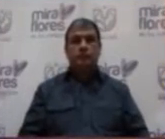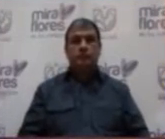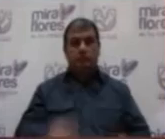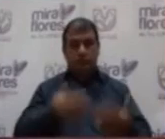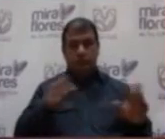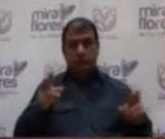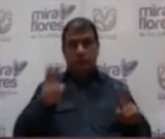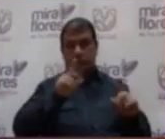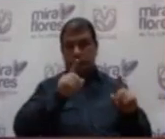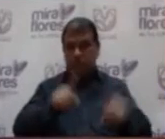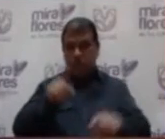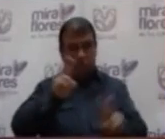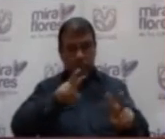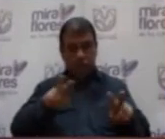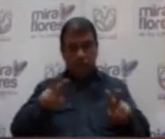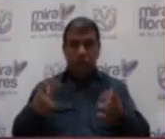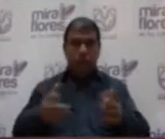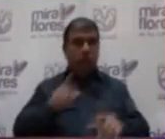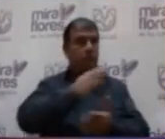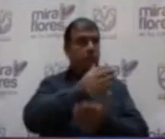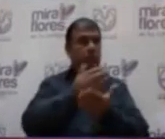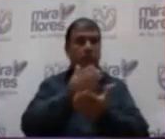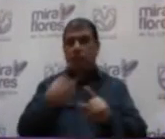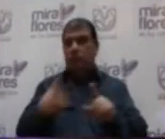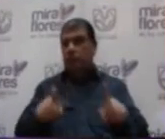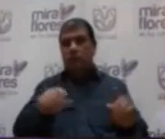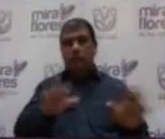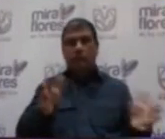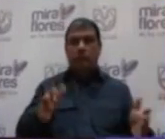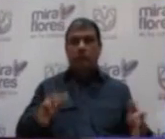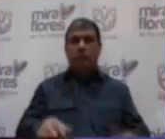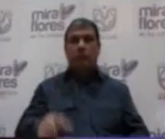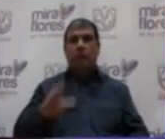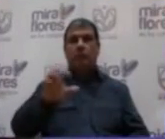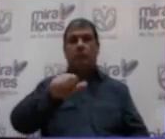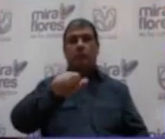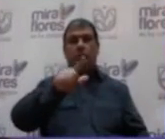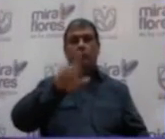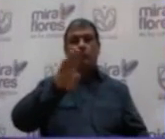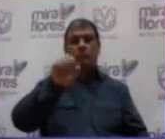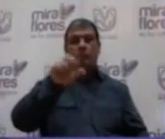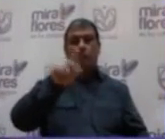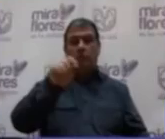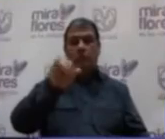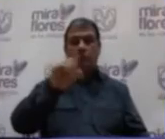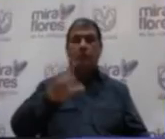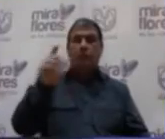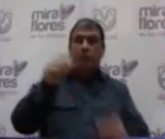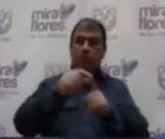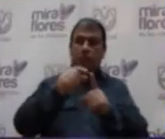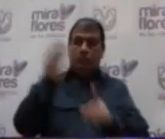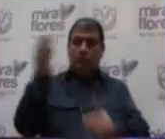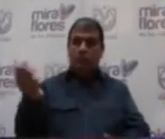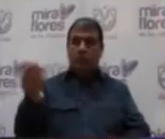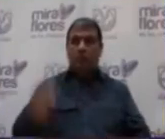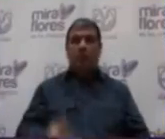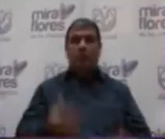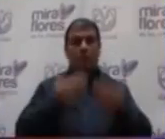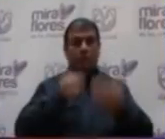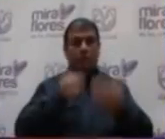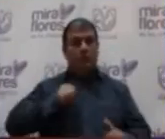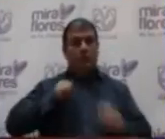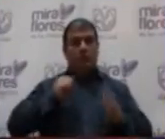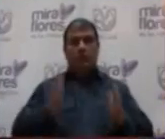¿Alguna observación de parte de alguno de los miembros del Consejo? Sí. Señor de Albertis, tiene usted el uso de la palabra. Gracias, señor